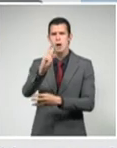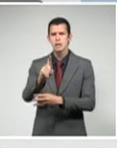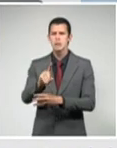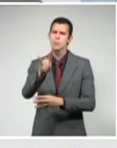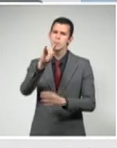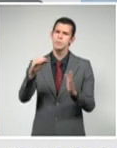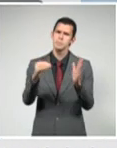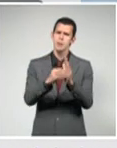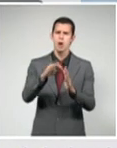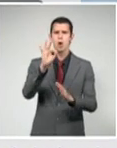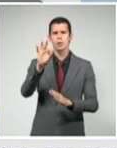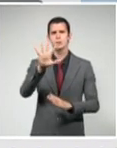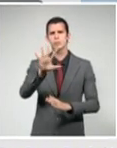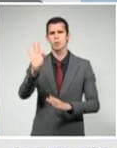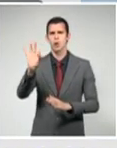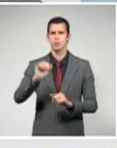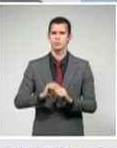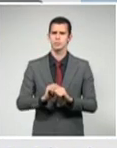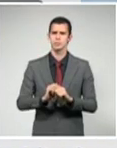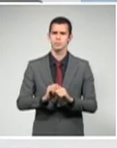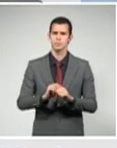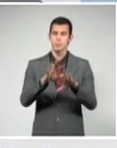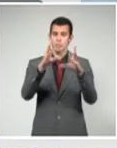9.858, que hace que